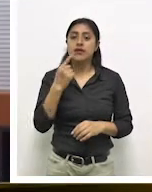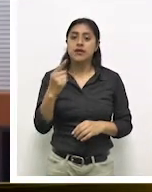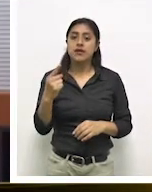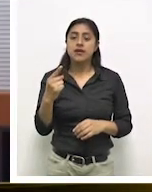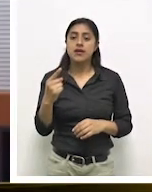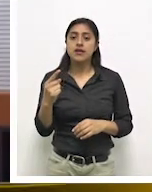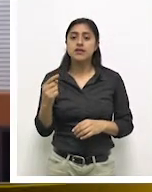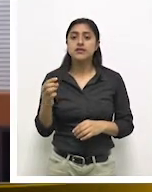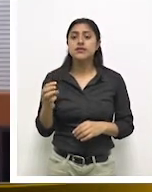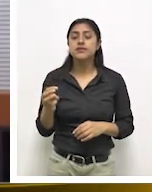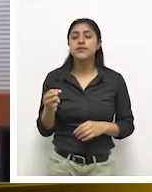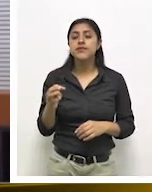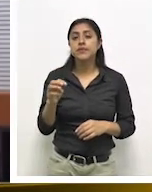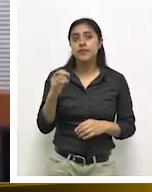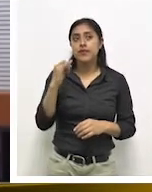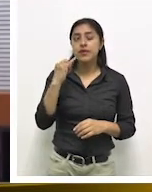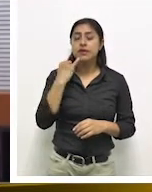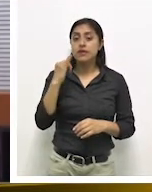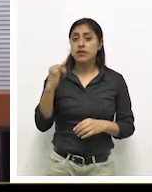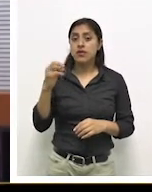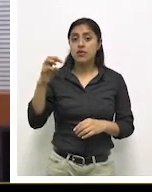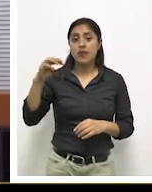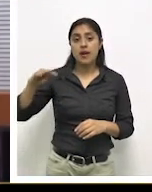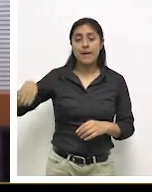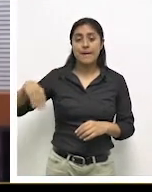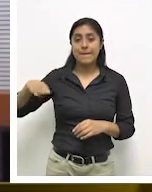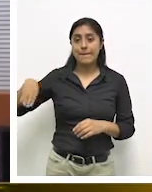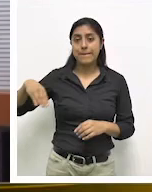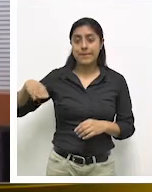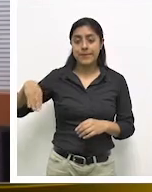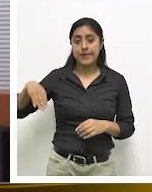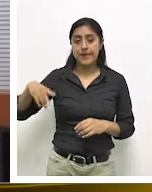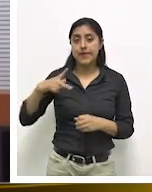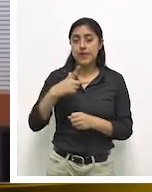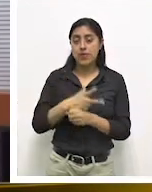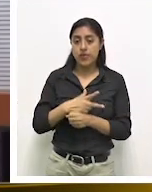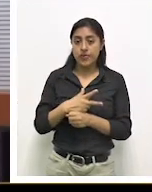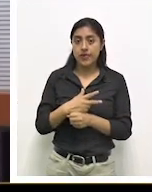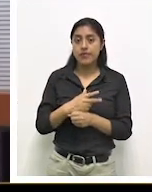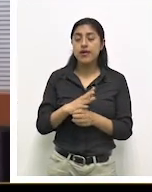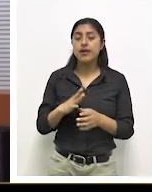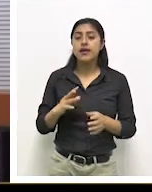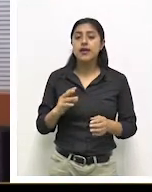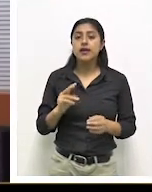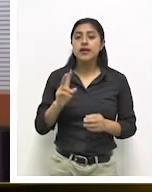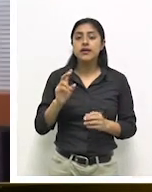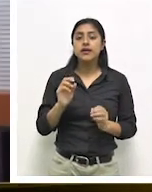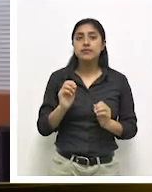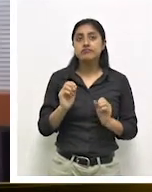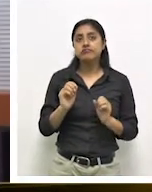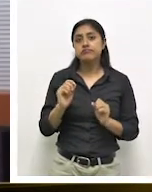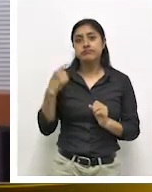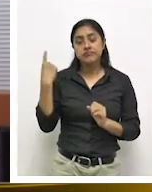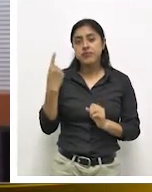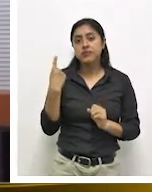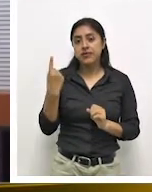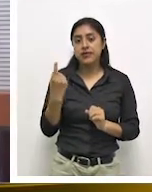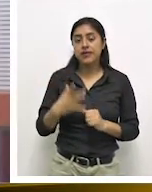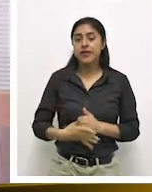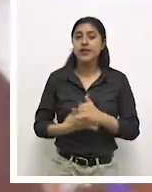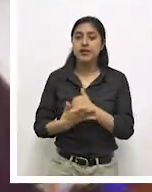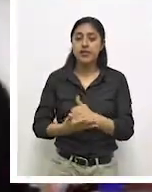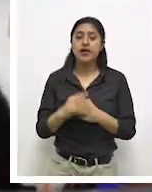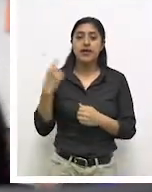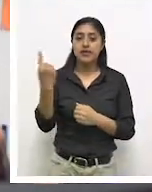una operadora registral que ya tiene conocimientos del idioma maya y del idioma quiché, que podríamos atenderlos en esos idiomas de la